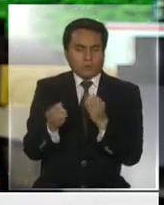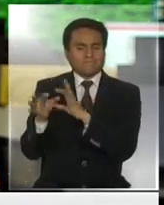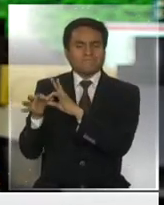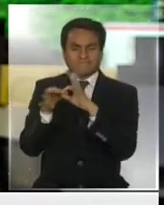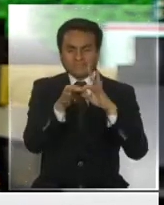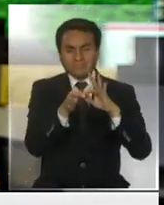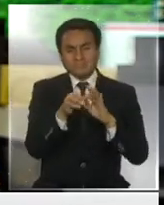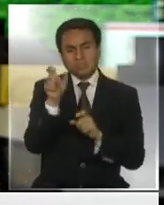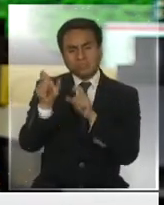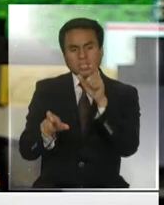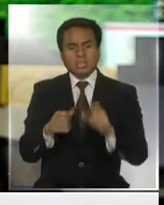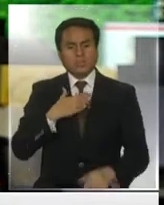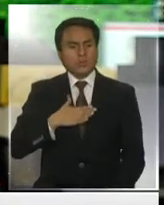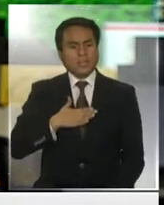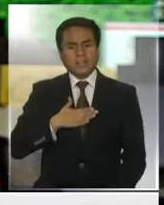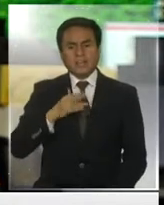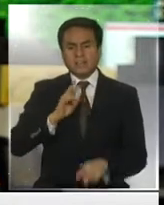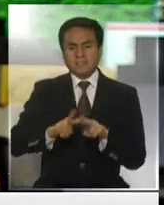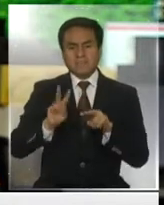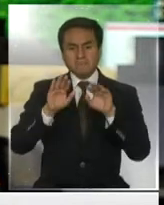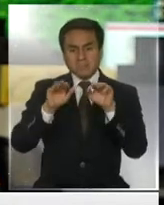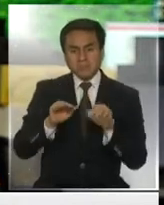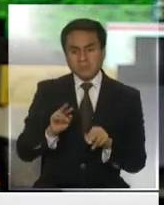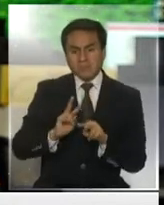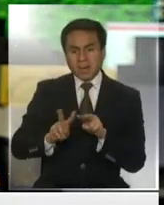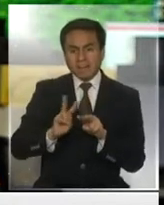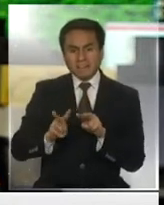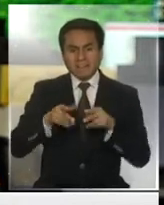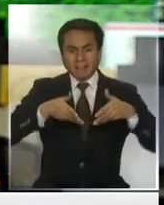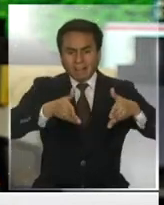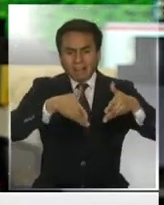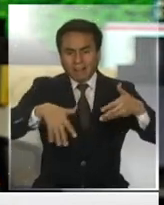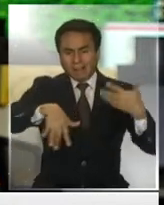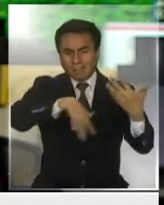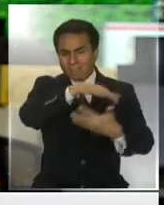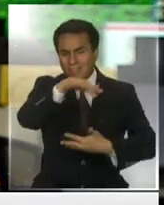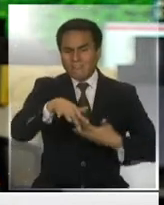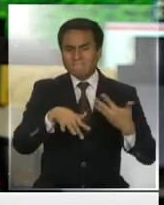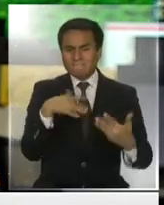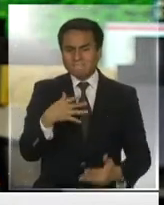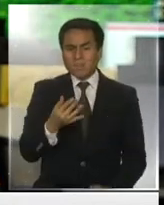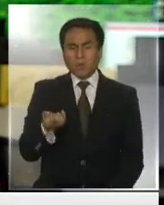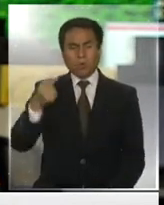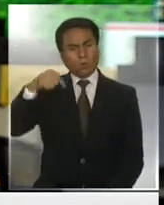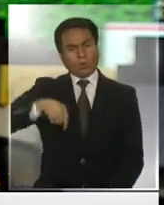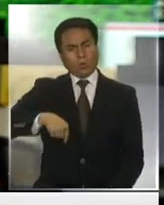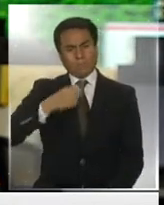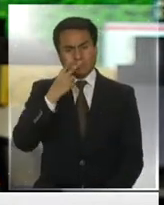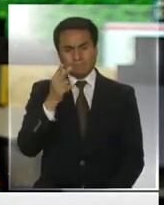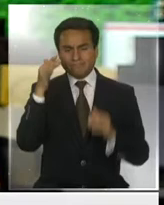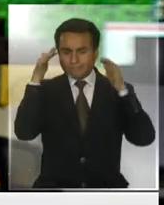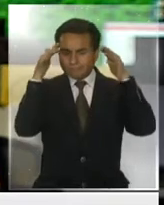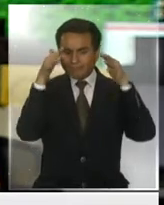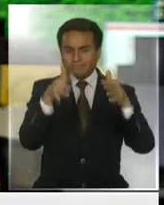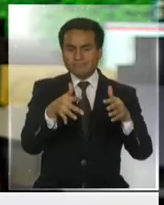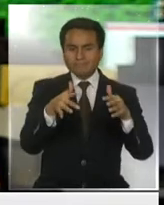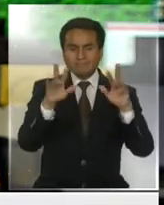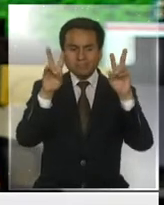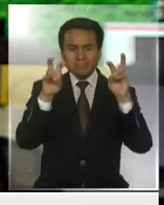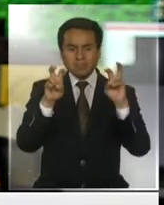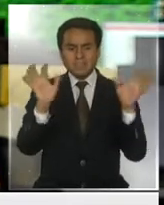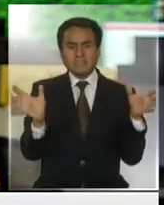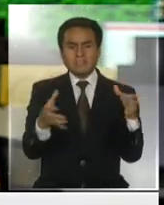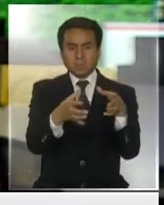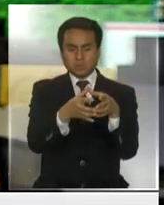quiere revivir el escenario que se está viviendo en las calles, que básicamente hoy está centrado en un